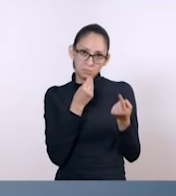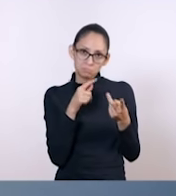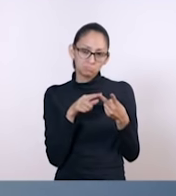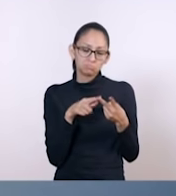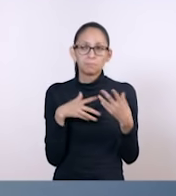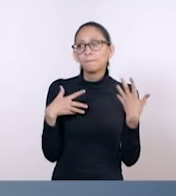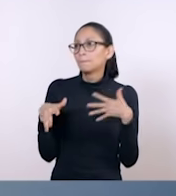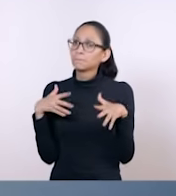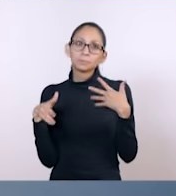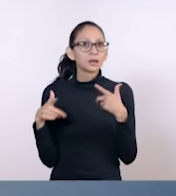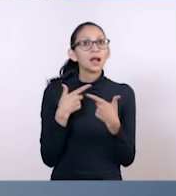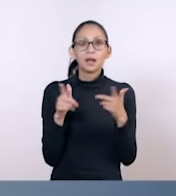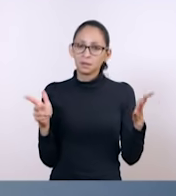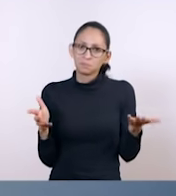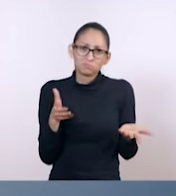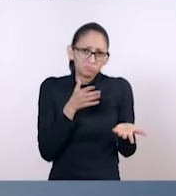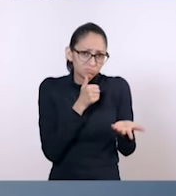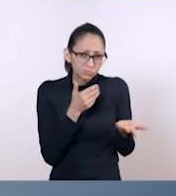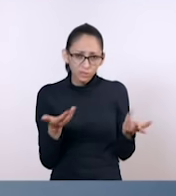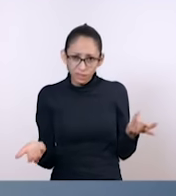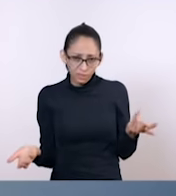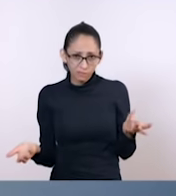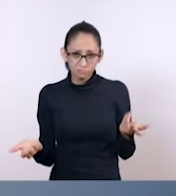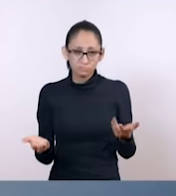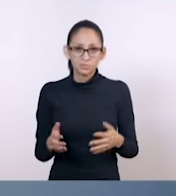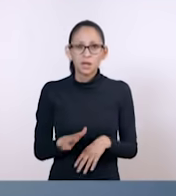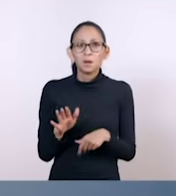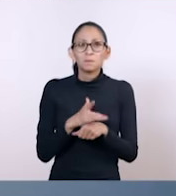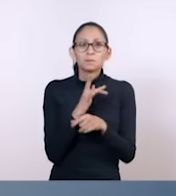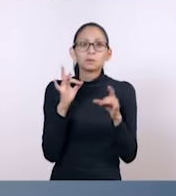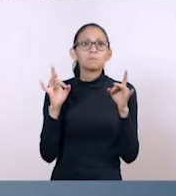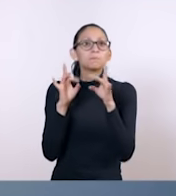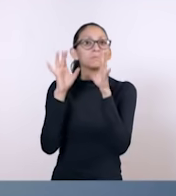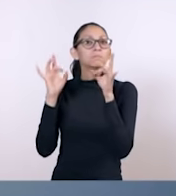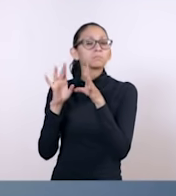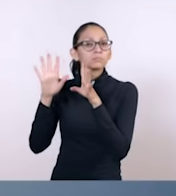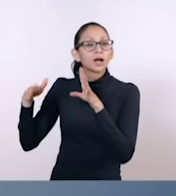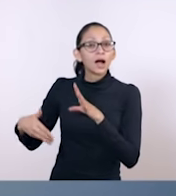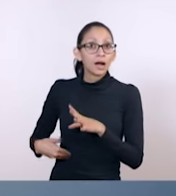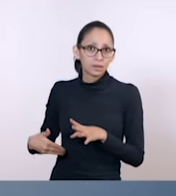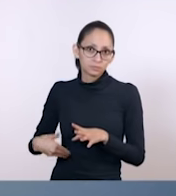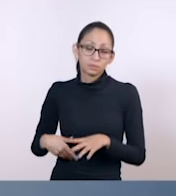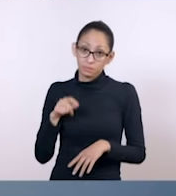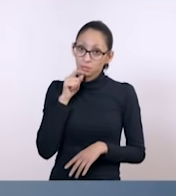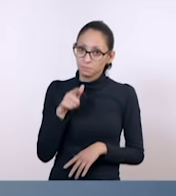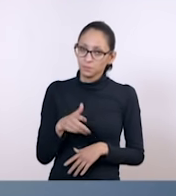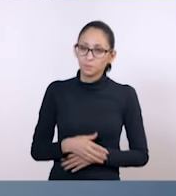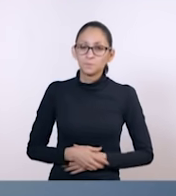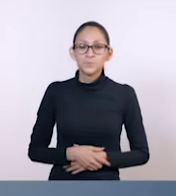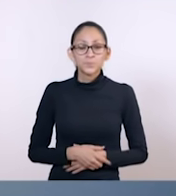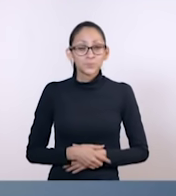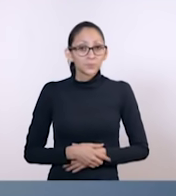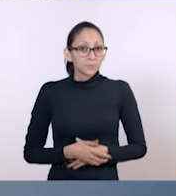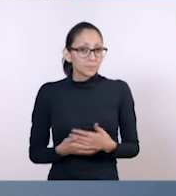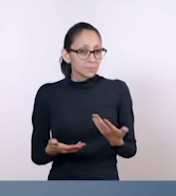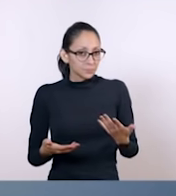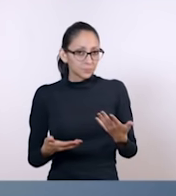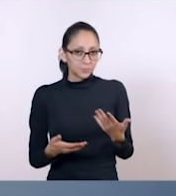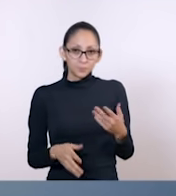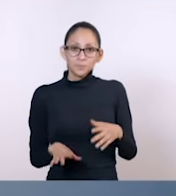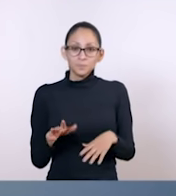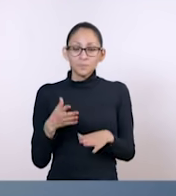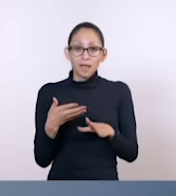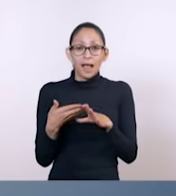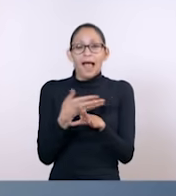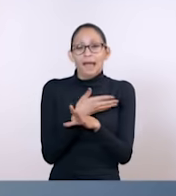no puede andar libremente porque está expuesto a muchos riesgos y muchos peligros. Exacto. Y pues antes